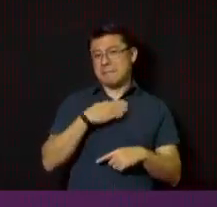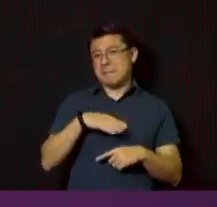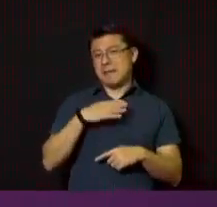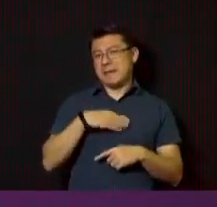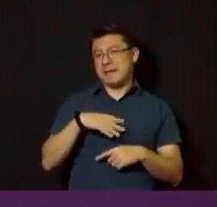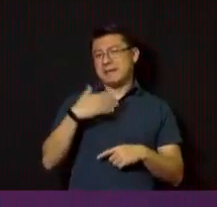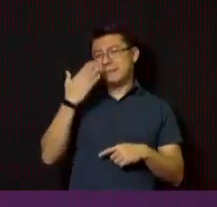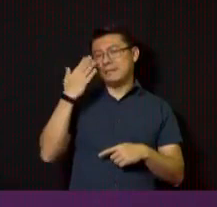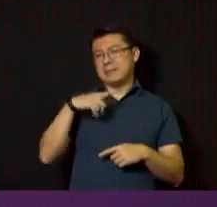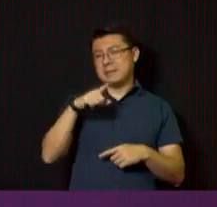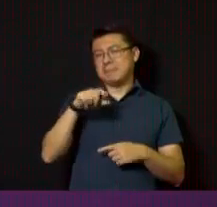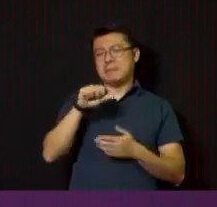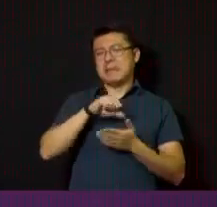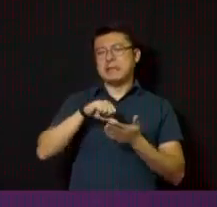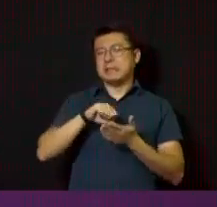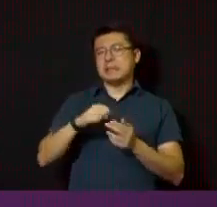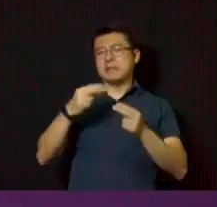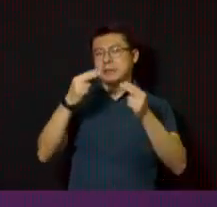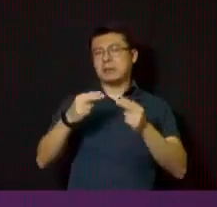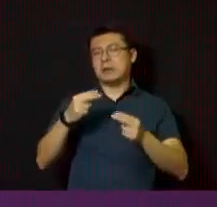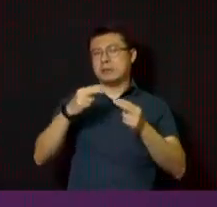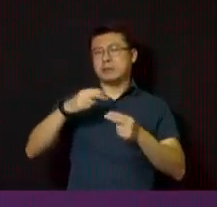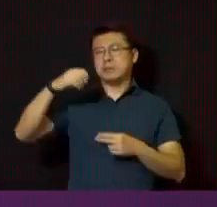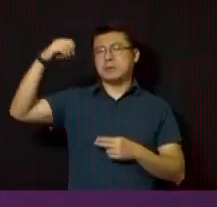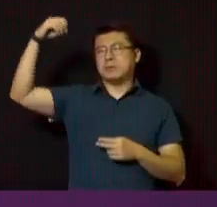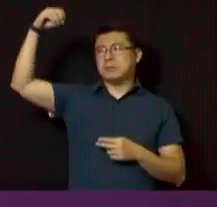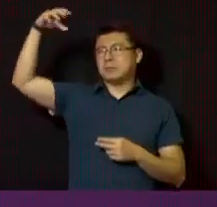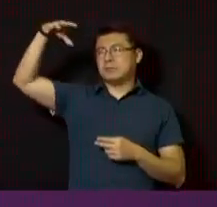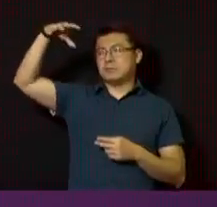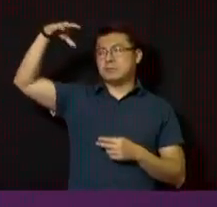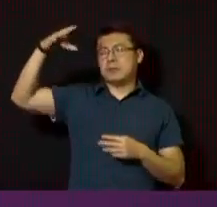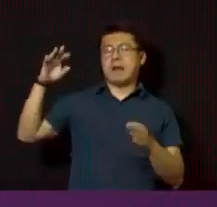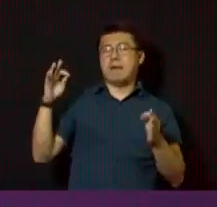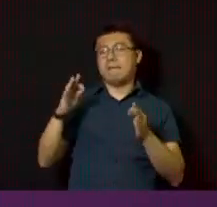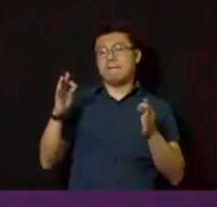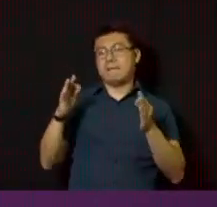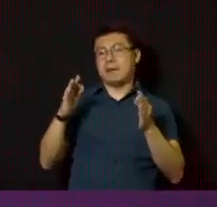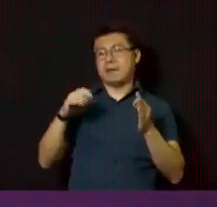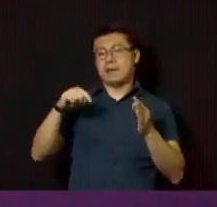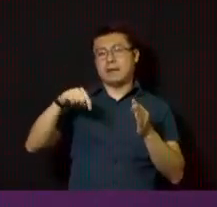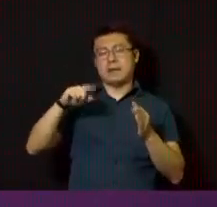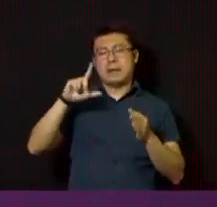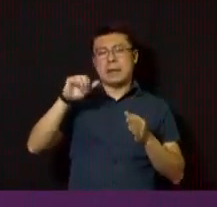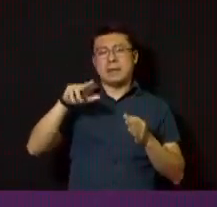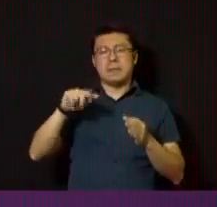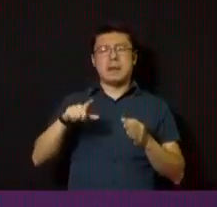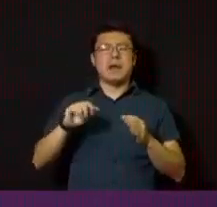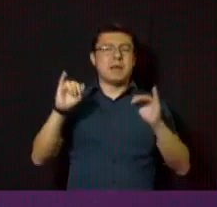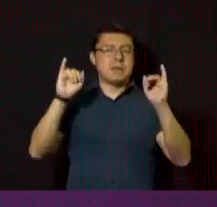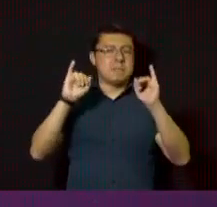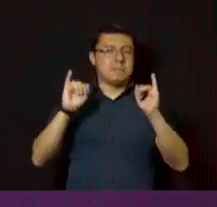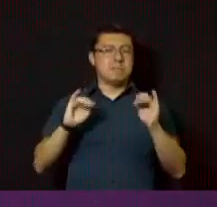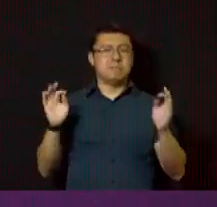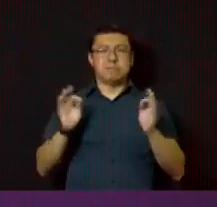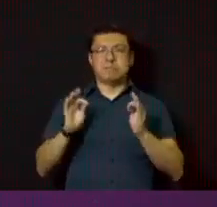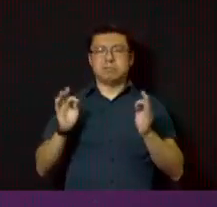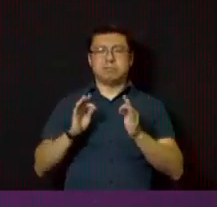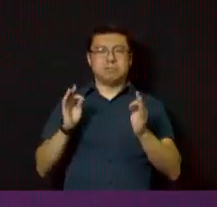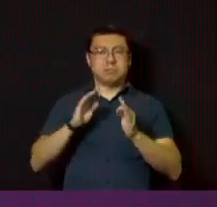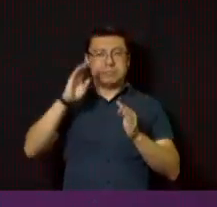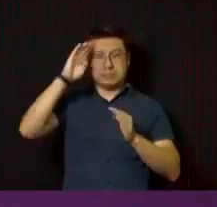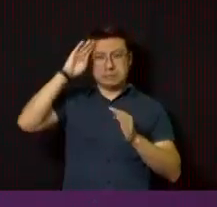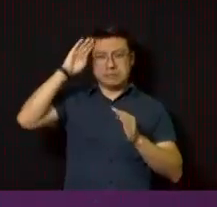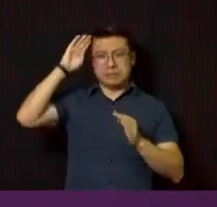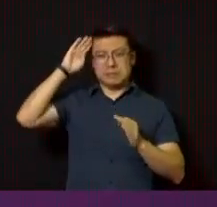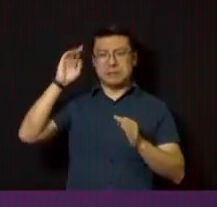ducha. Afortunadamente tenía una ducha, pero era agua pura fría, ¿no? Y aquí en Lima en invierno es un frío. Y de repente estar en